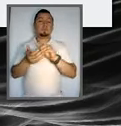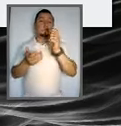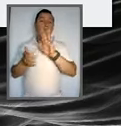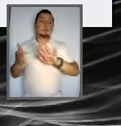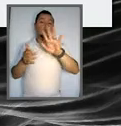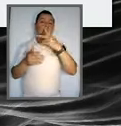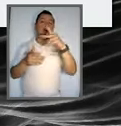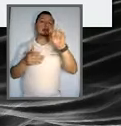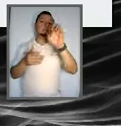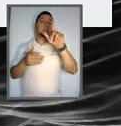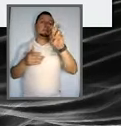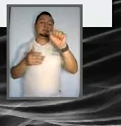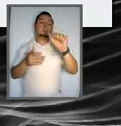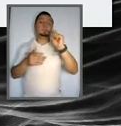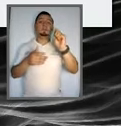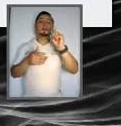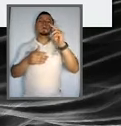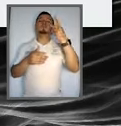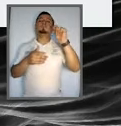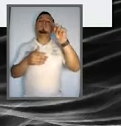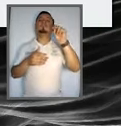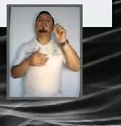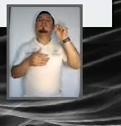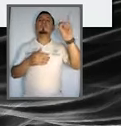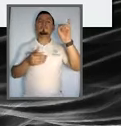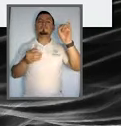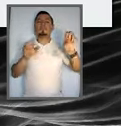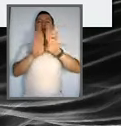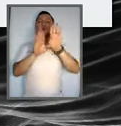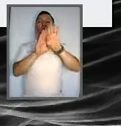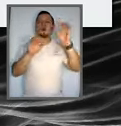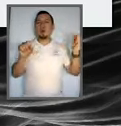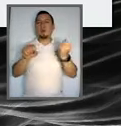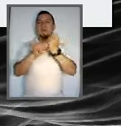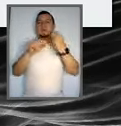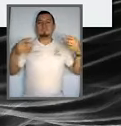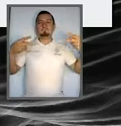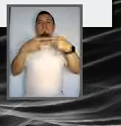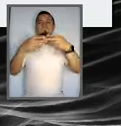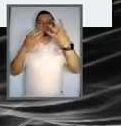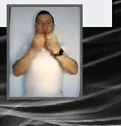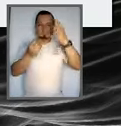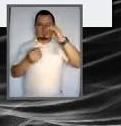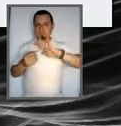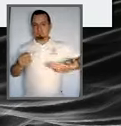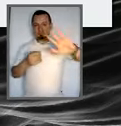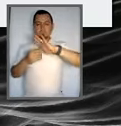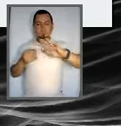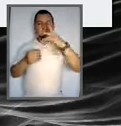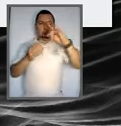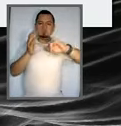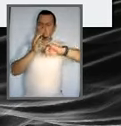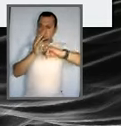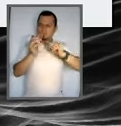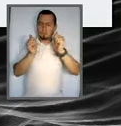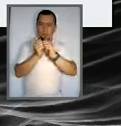privada Televisa, en donde en 3 municipios nos ayudó a conectar con estos contenidos en estos horarios